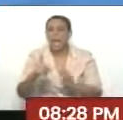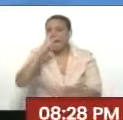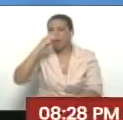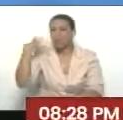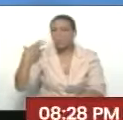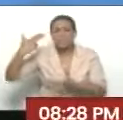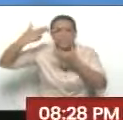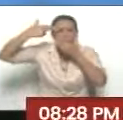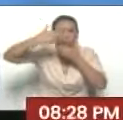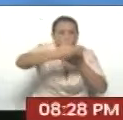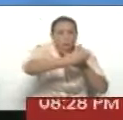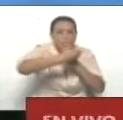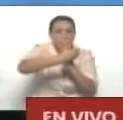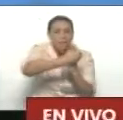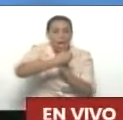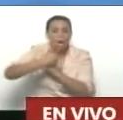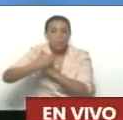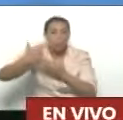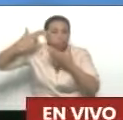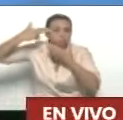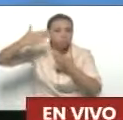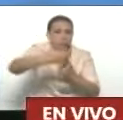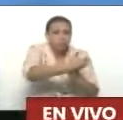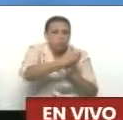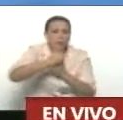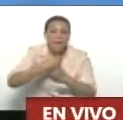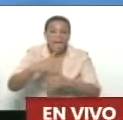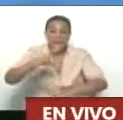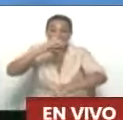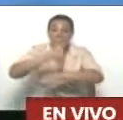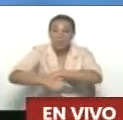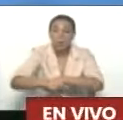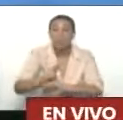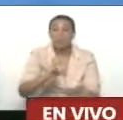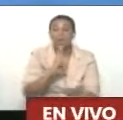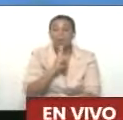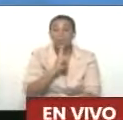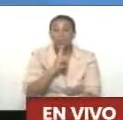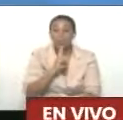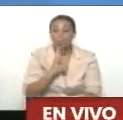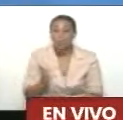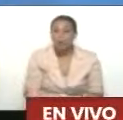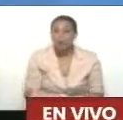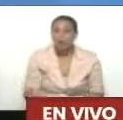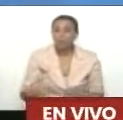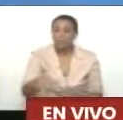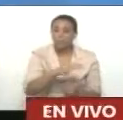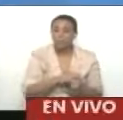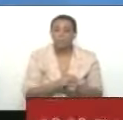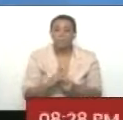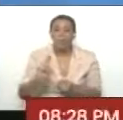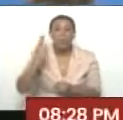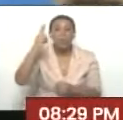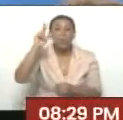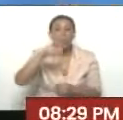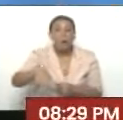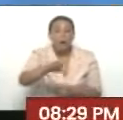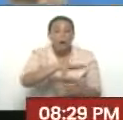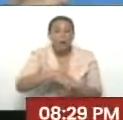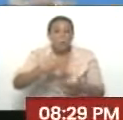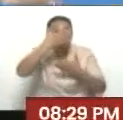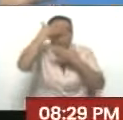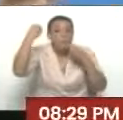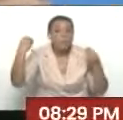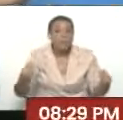fue secuestrada en un asalto que hizo la dictadura de Uruguay contra la embajada de Venezuela. Inolvidable